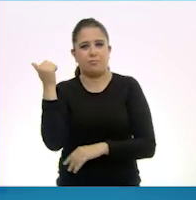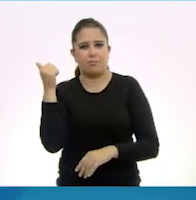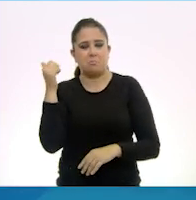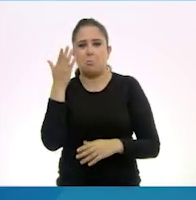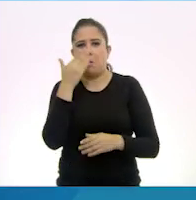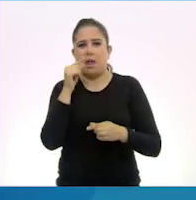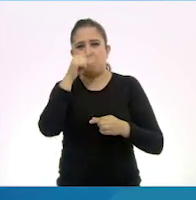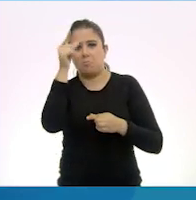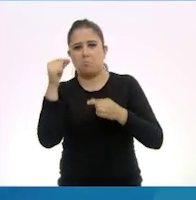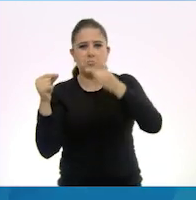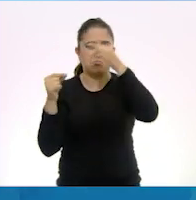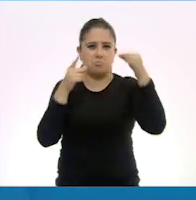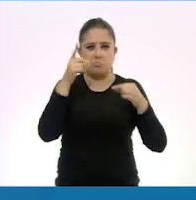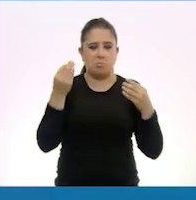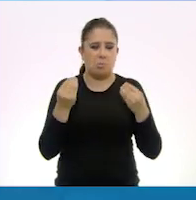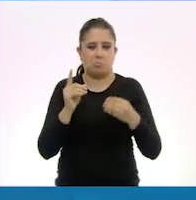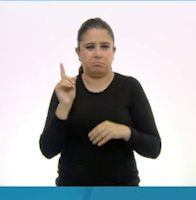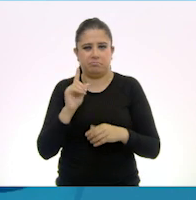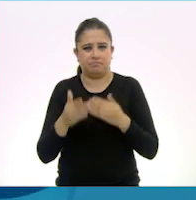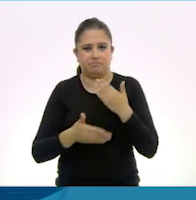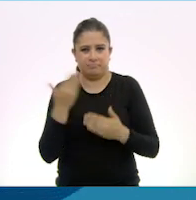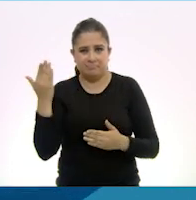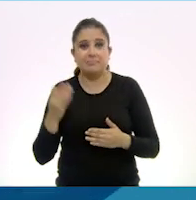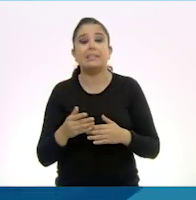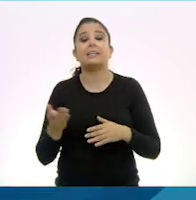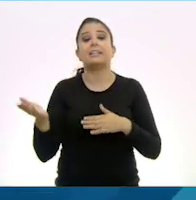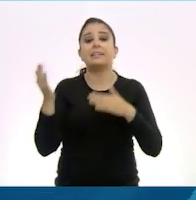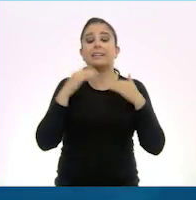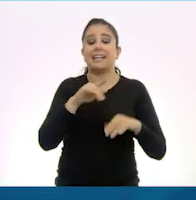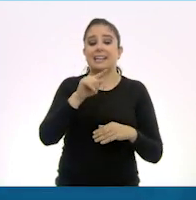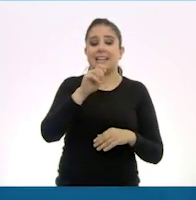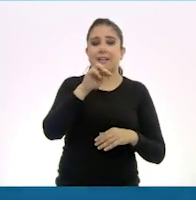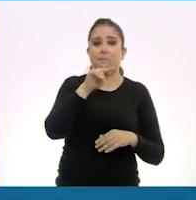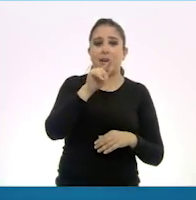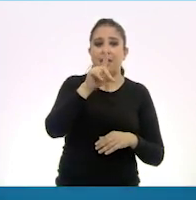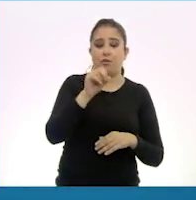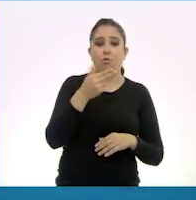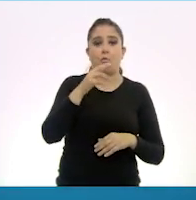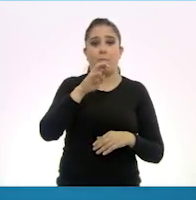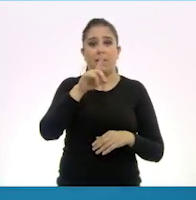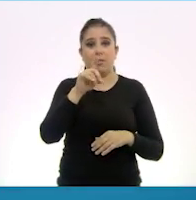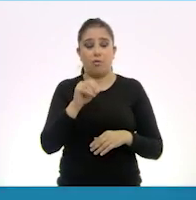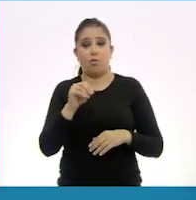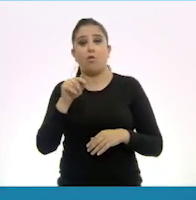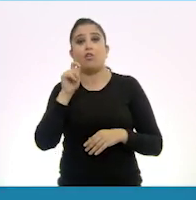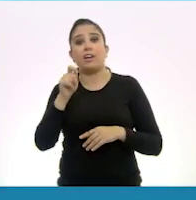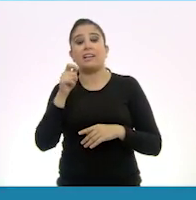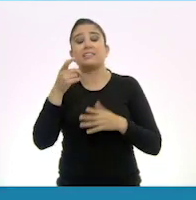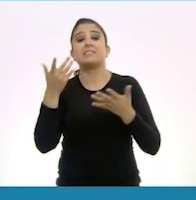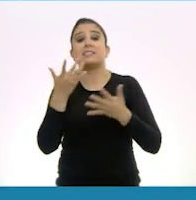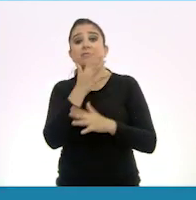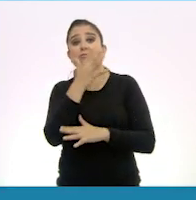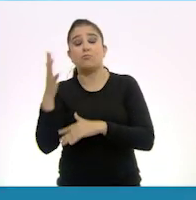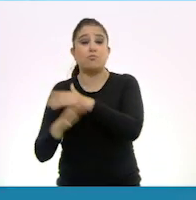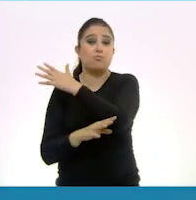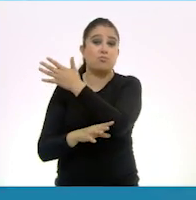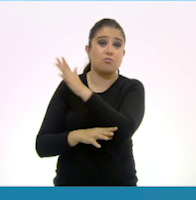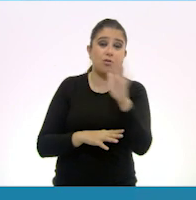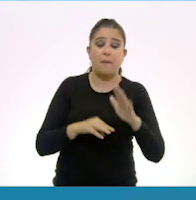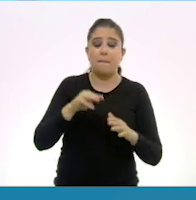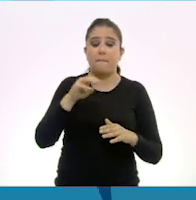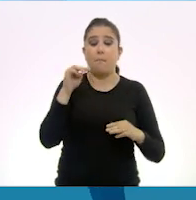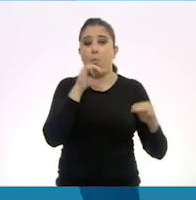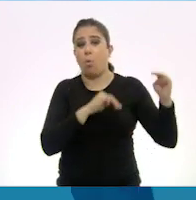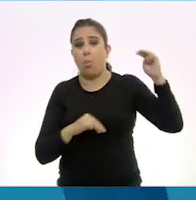muchas hojas. En la tercera es el templado húmedo. Su tipo de vegetación es bosque mesófilo